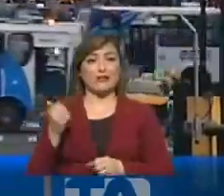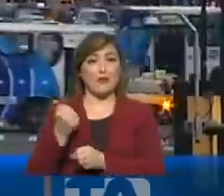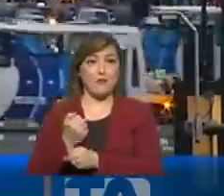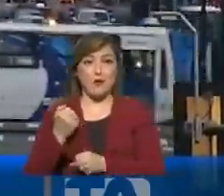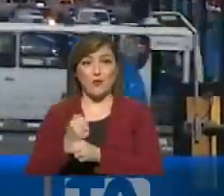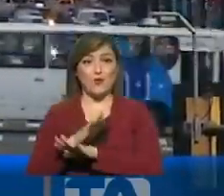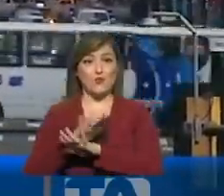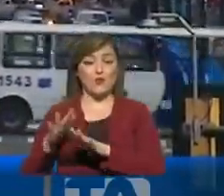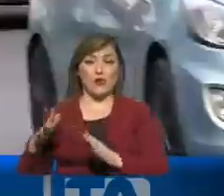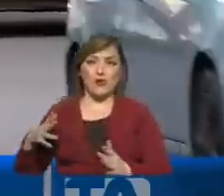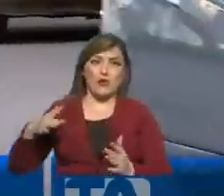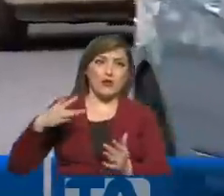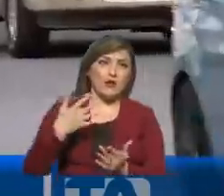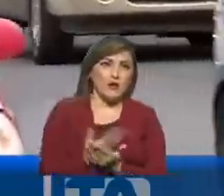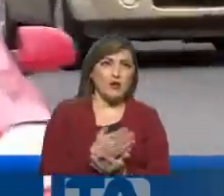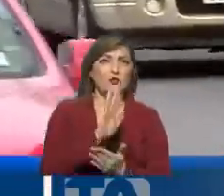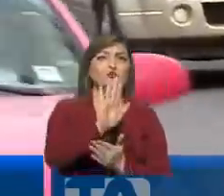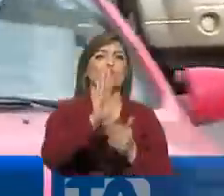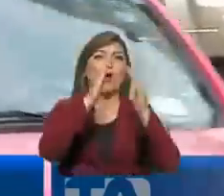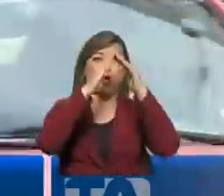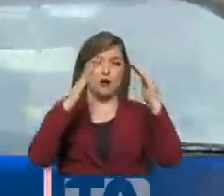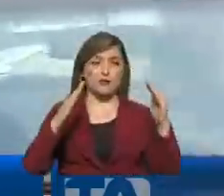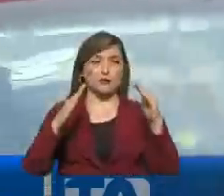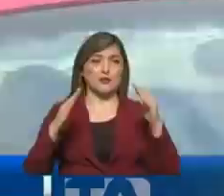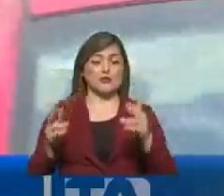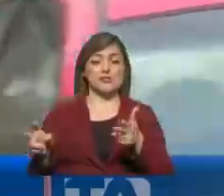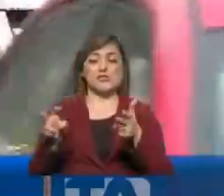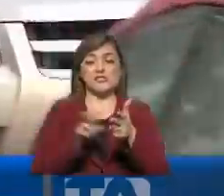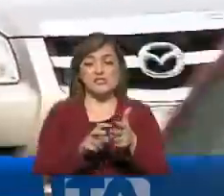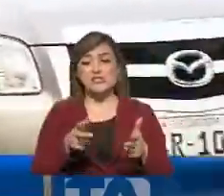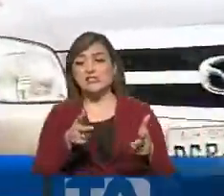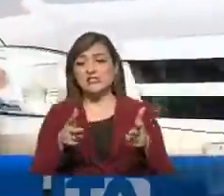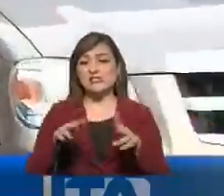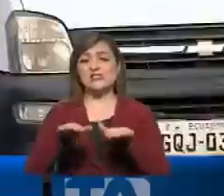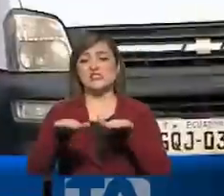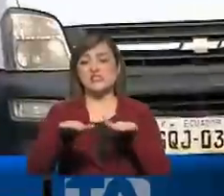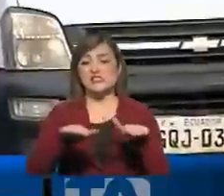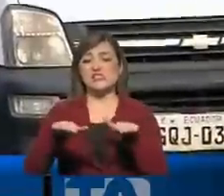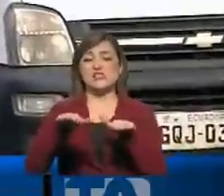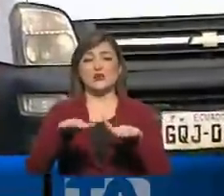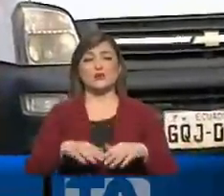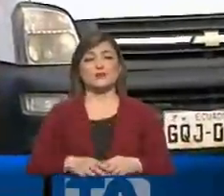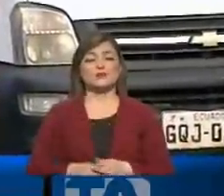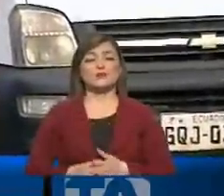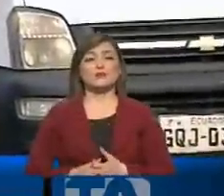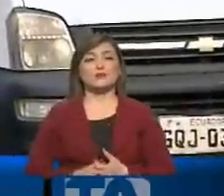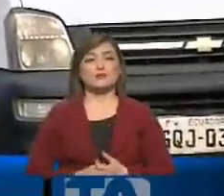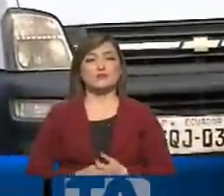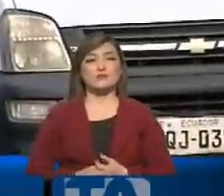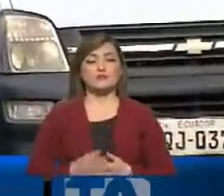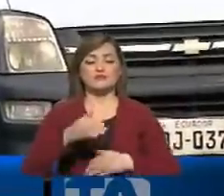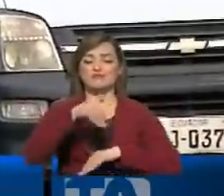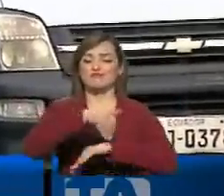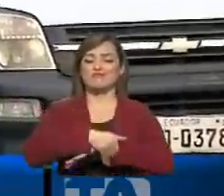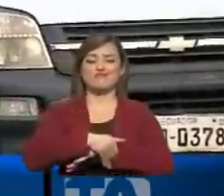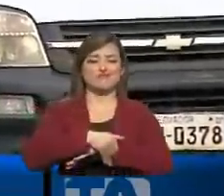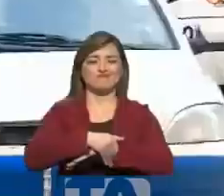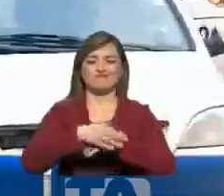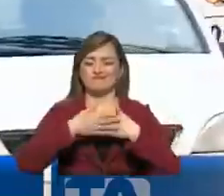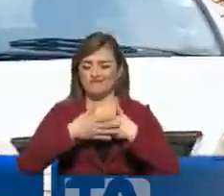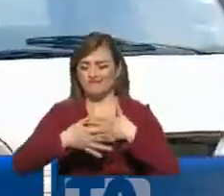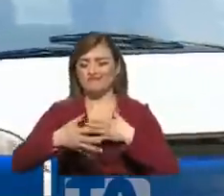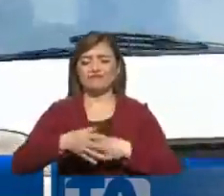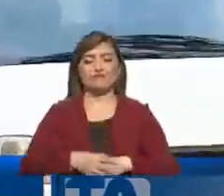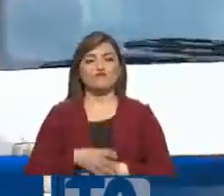trabajos se dirigían a sus hogares, pero esto por supuesto generó tráfico vehicular y esa fue la tónica en horas de la tarde.